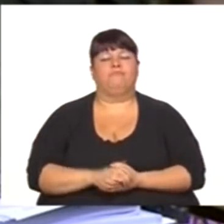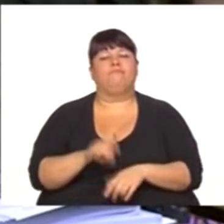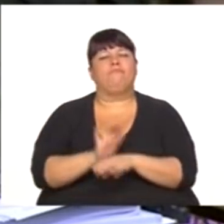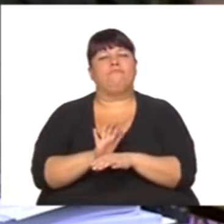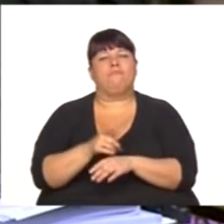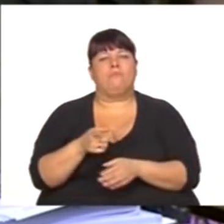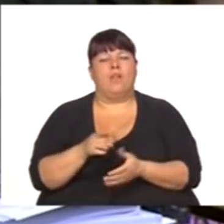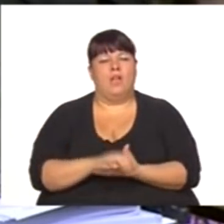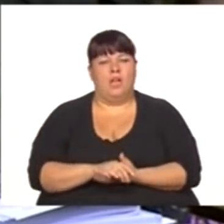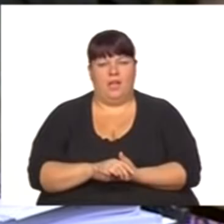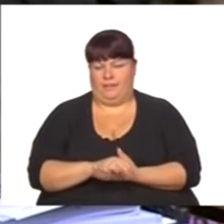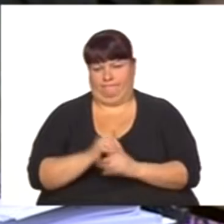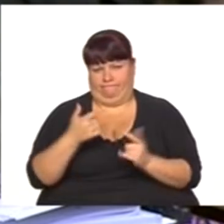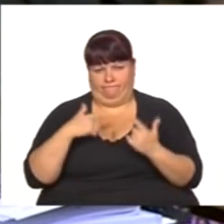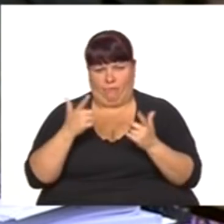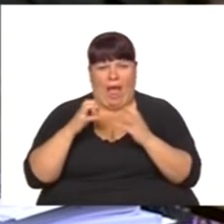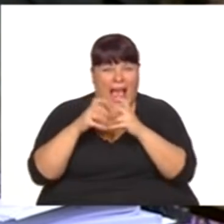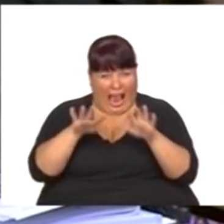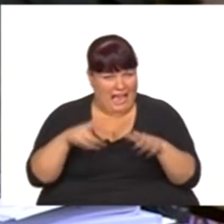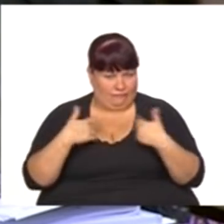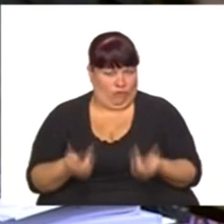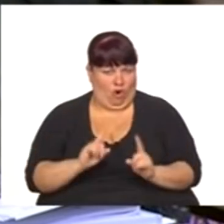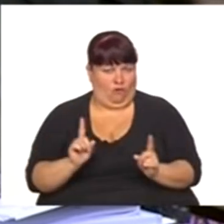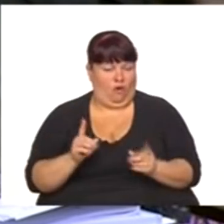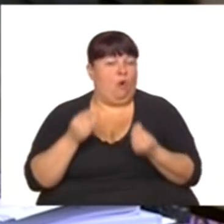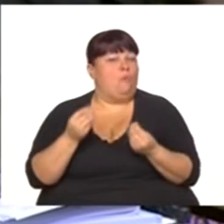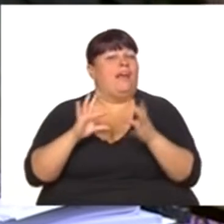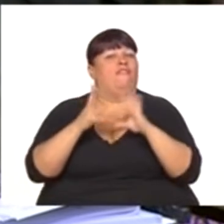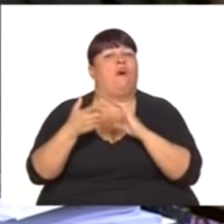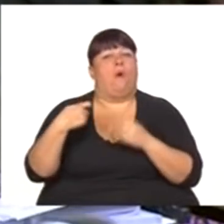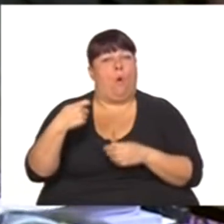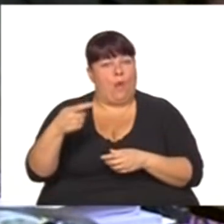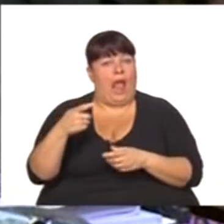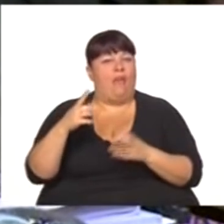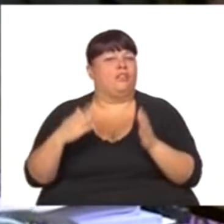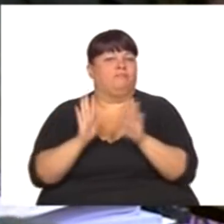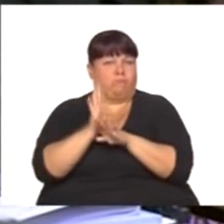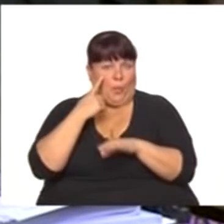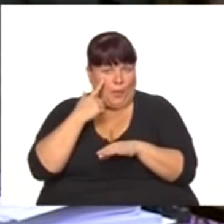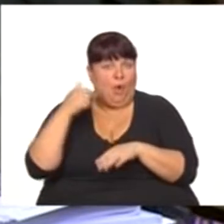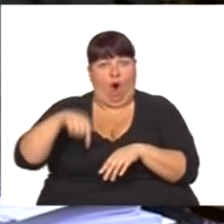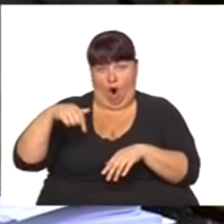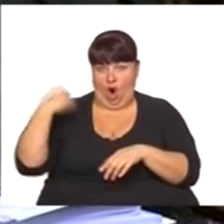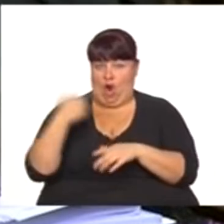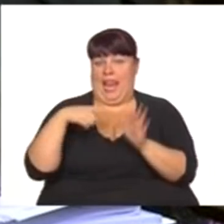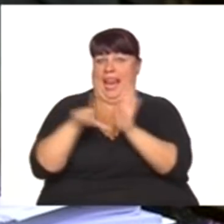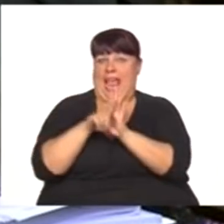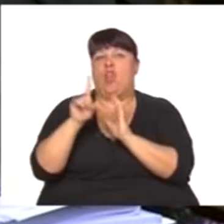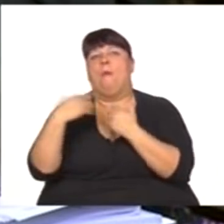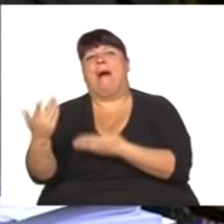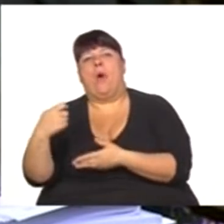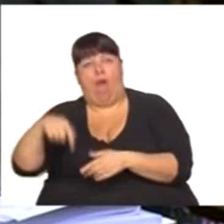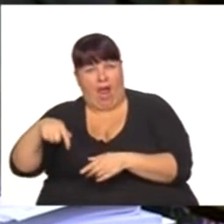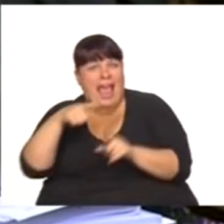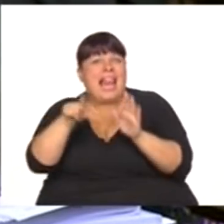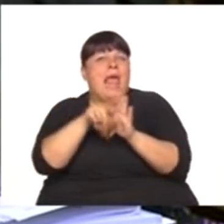Es intolerable discutirlo así porque el sistema previsional es un cuerpo vivo, es decir, que hoy estamos legislando no para los jubilados